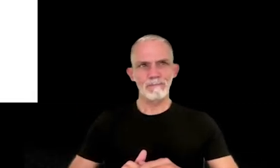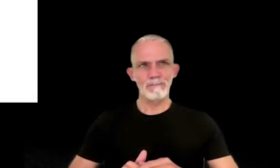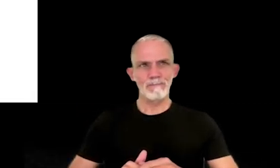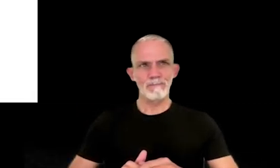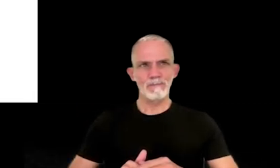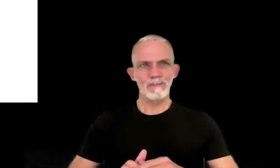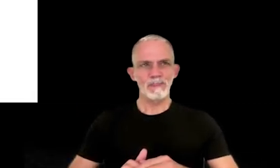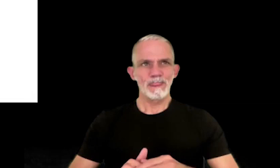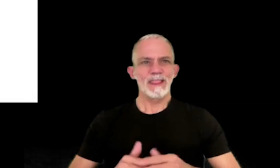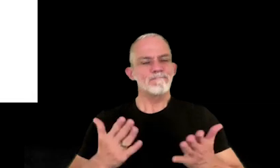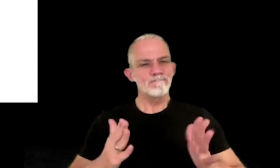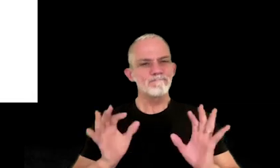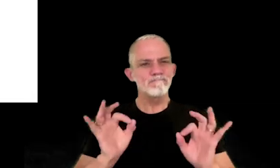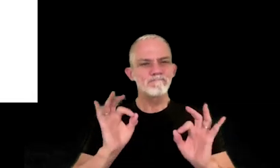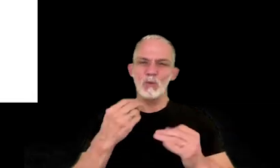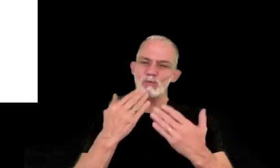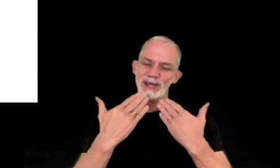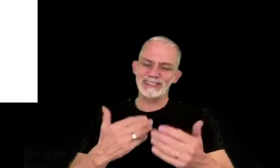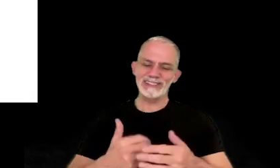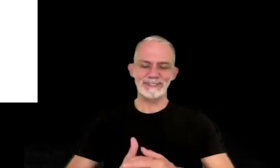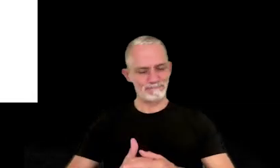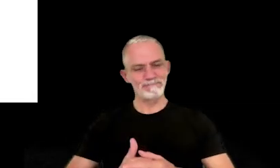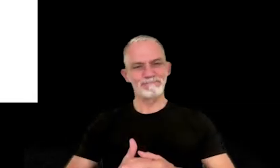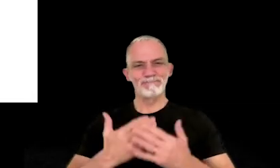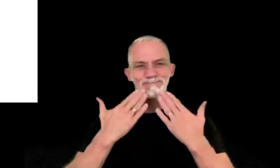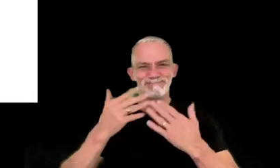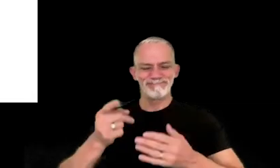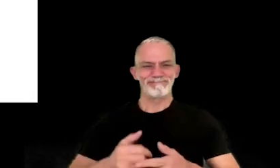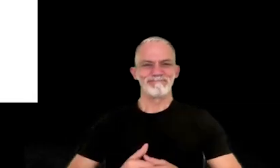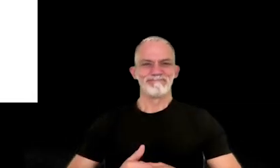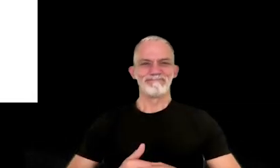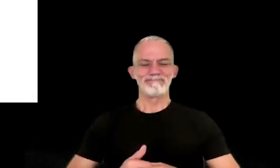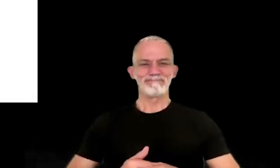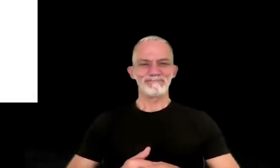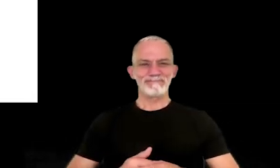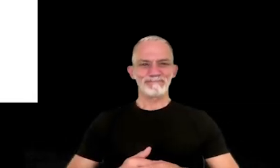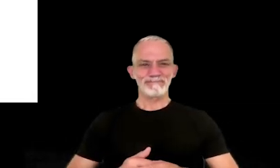No hay más. Muchas gracias. Gracias.